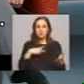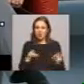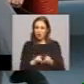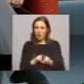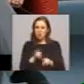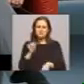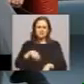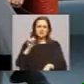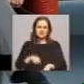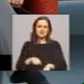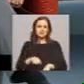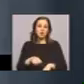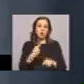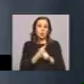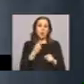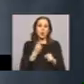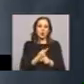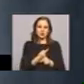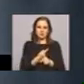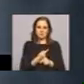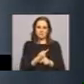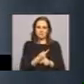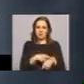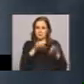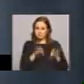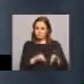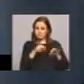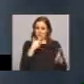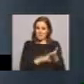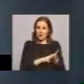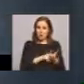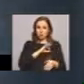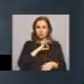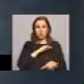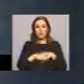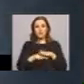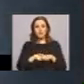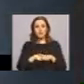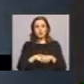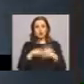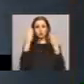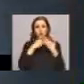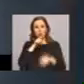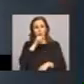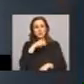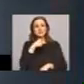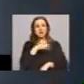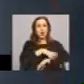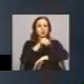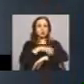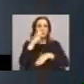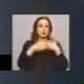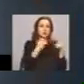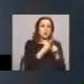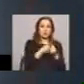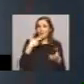La posverdad. Es decir, un hecho que no se contrasta, que es lo que está haciendo este señor todos los días con su Twitter, diciendo que en Suecia pasa esto,